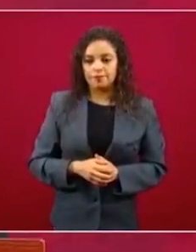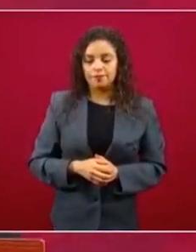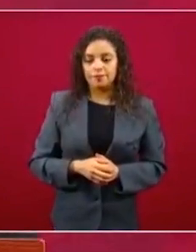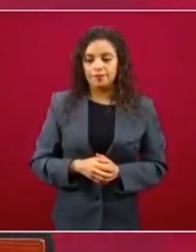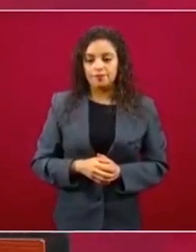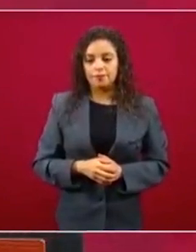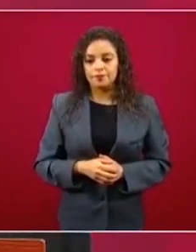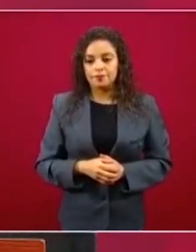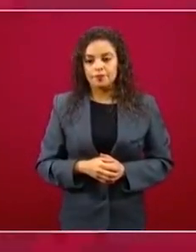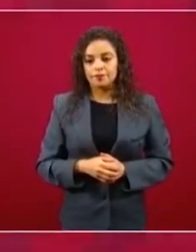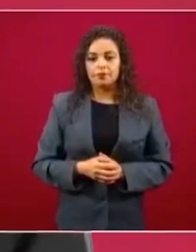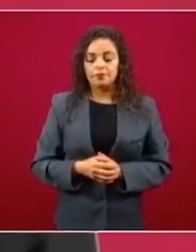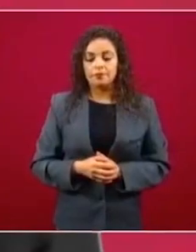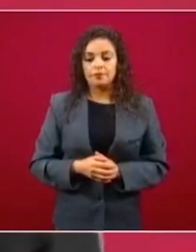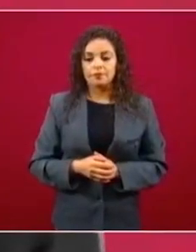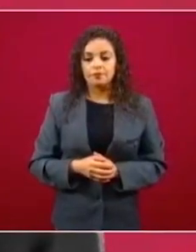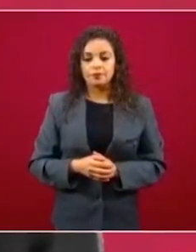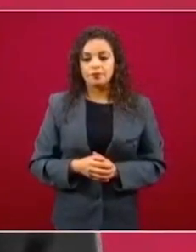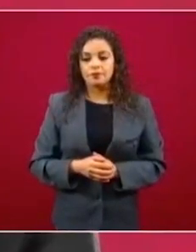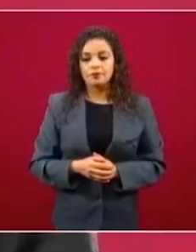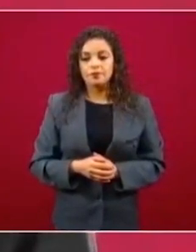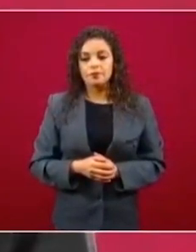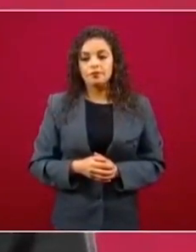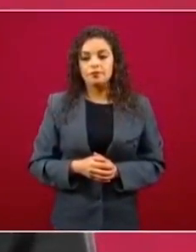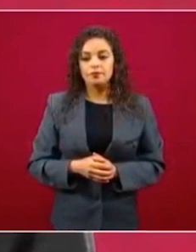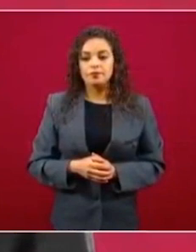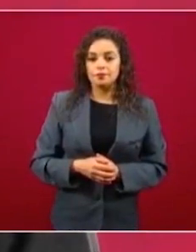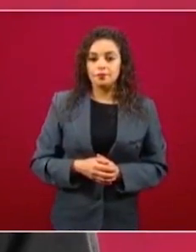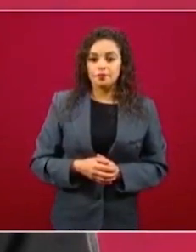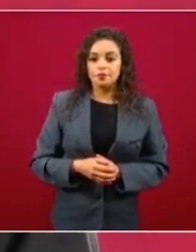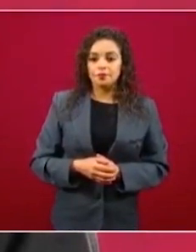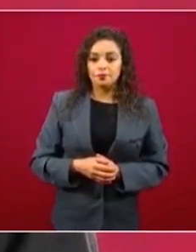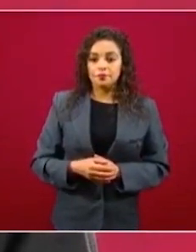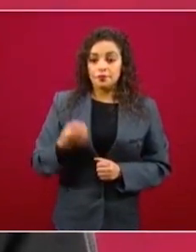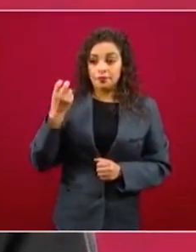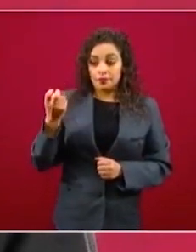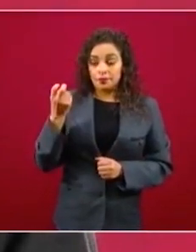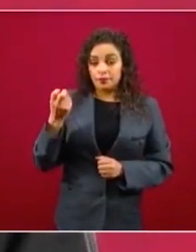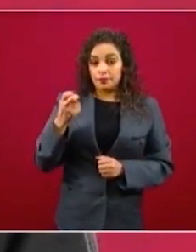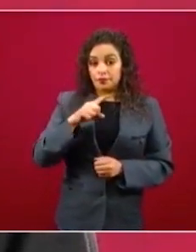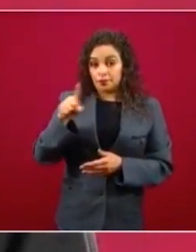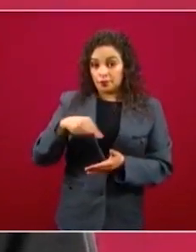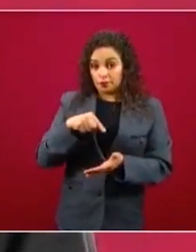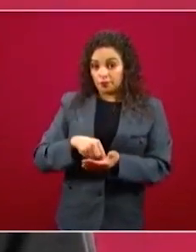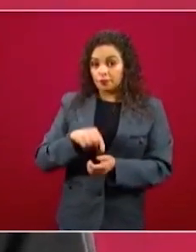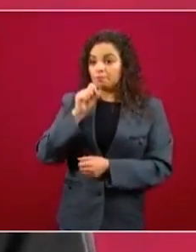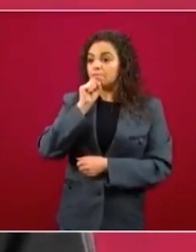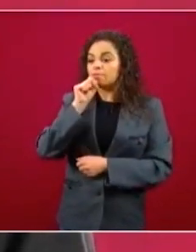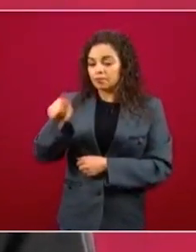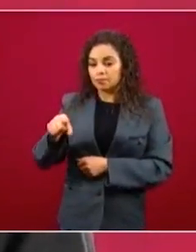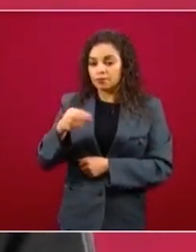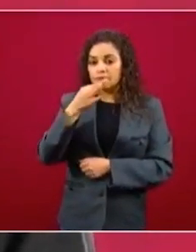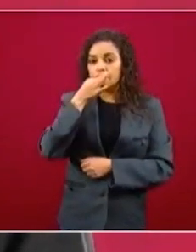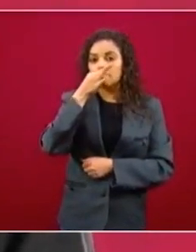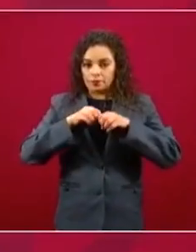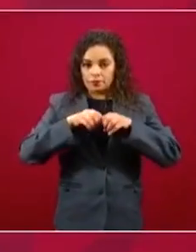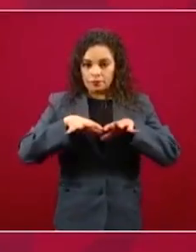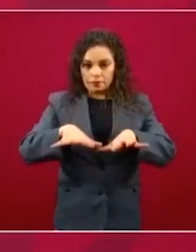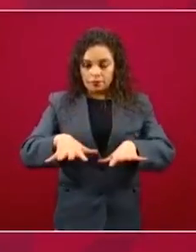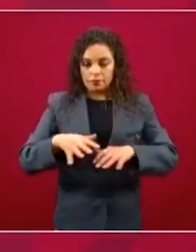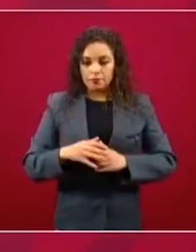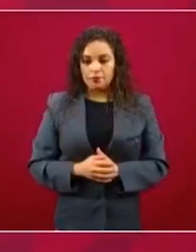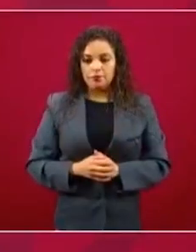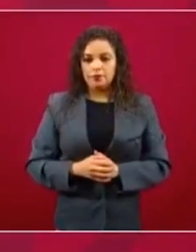rueda de prensa ahí también se dan otro banderazo qué es